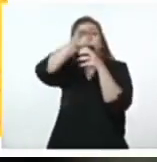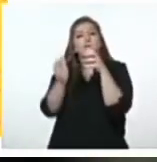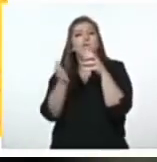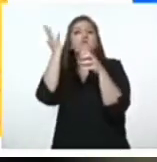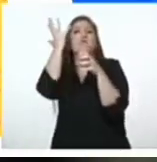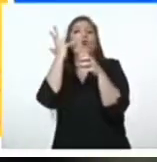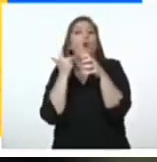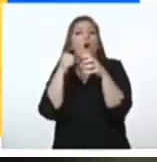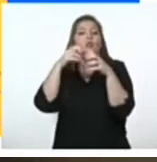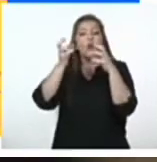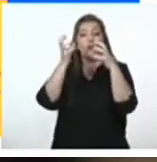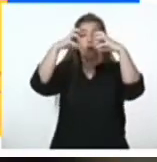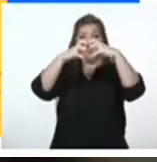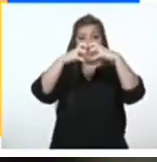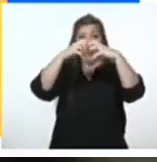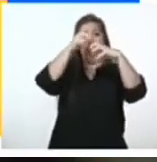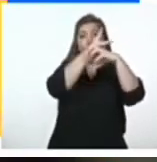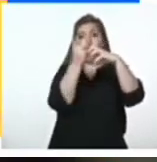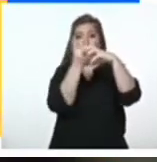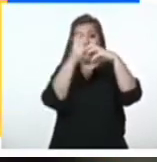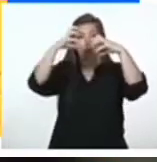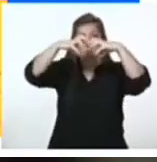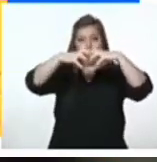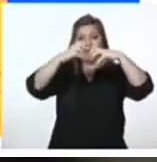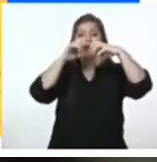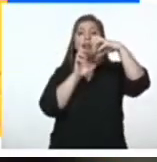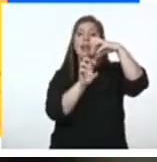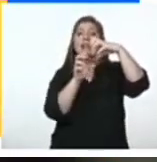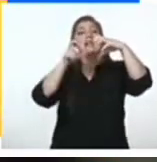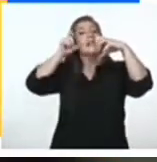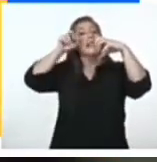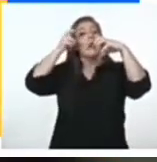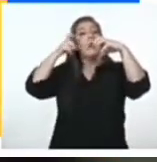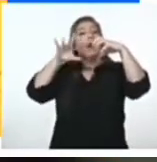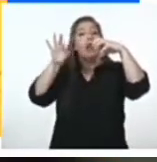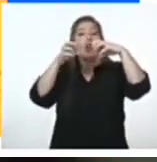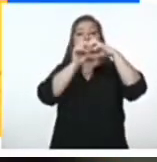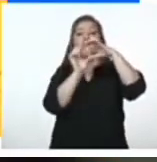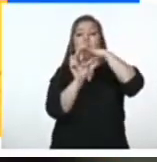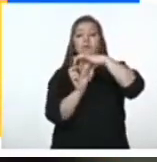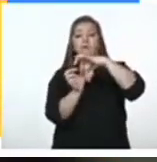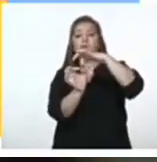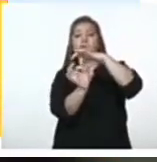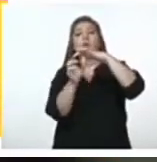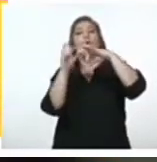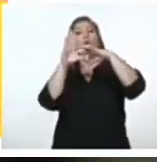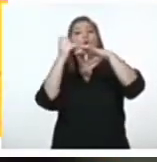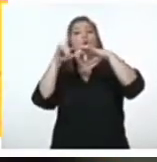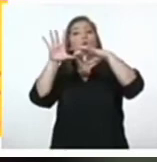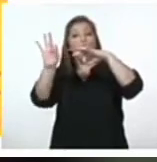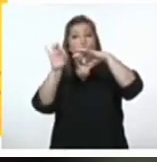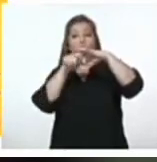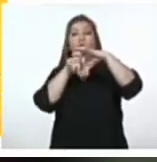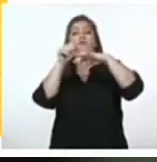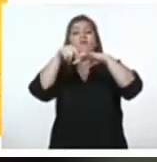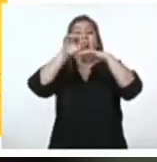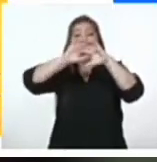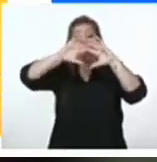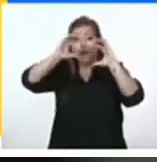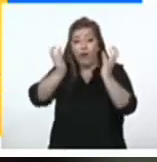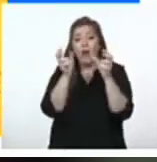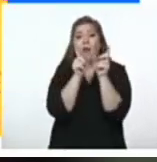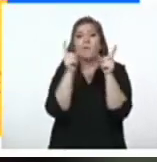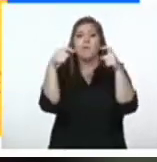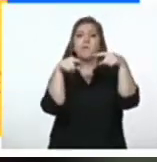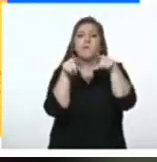hemisferios cerebrales, el cerebelo y el bulbo raquídeo. En la parte externa de los hemisferios cerebrales hay unos surcos característicos que aumentan